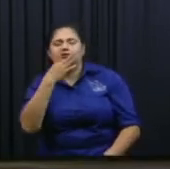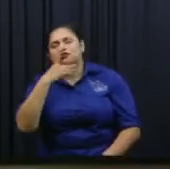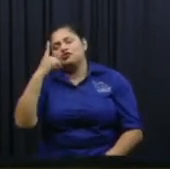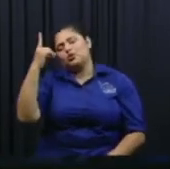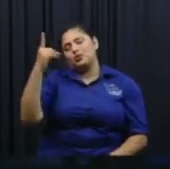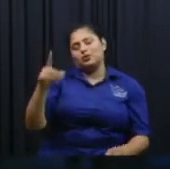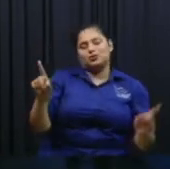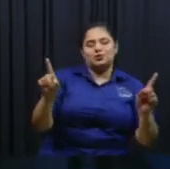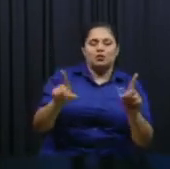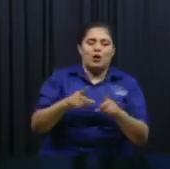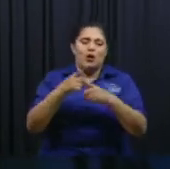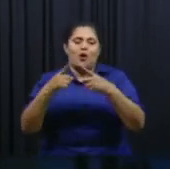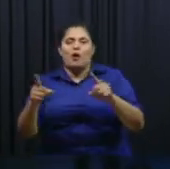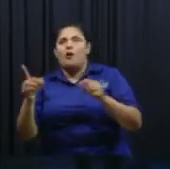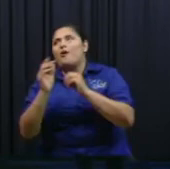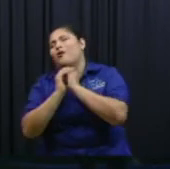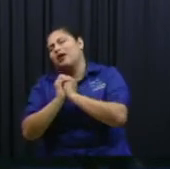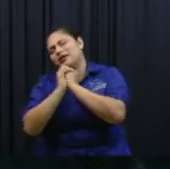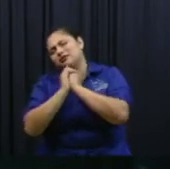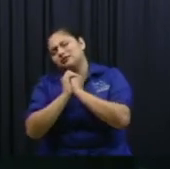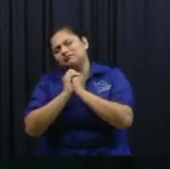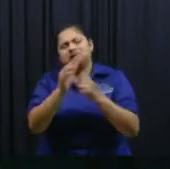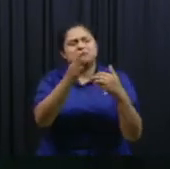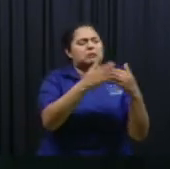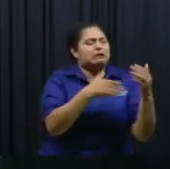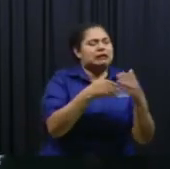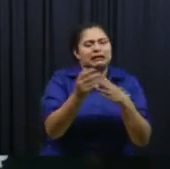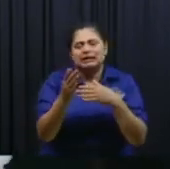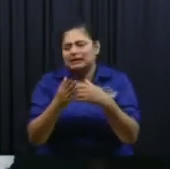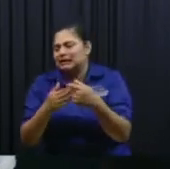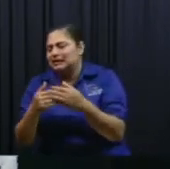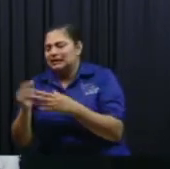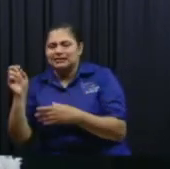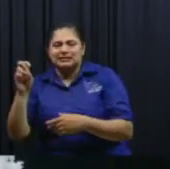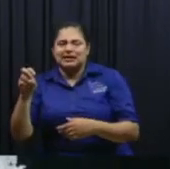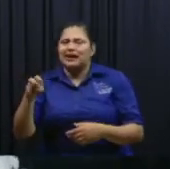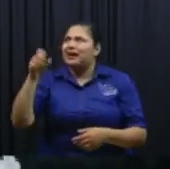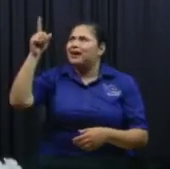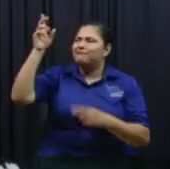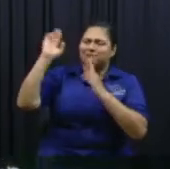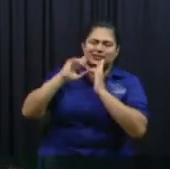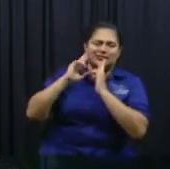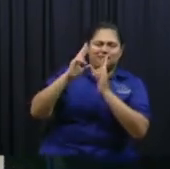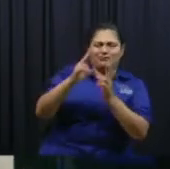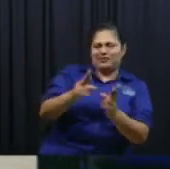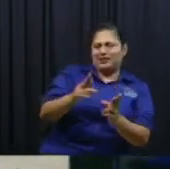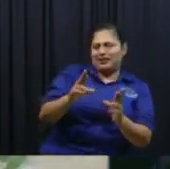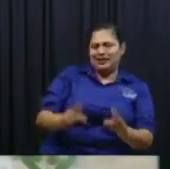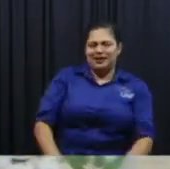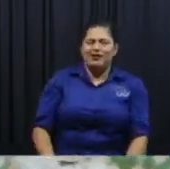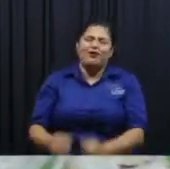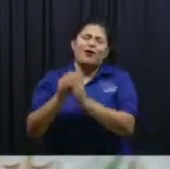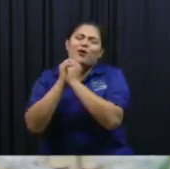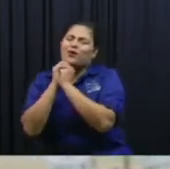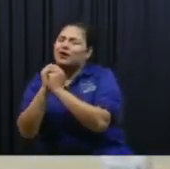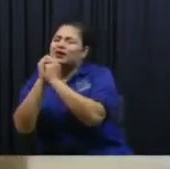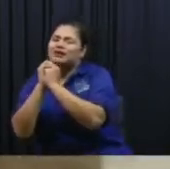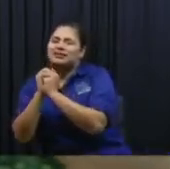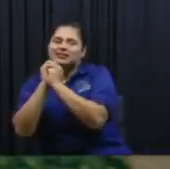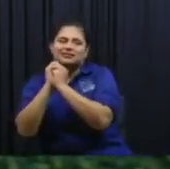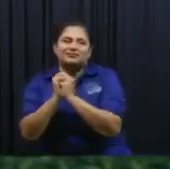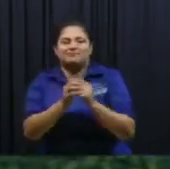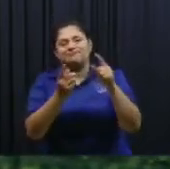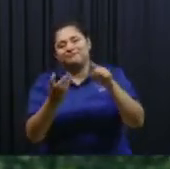orando cualquier necesidad él la responderá orando